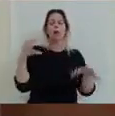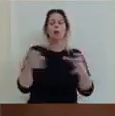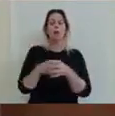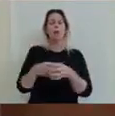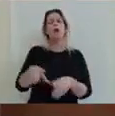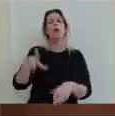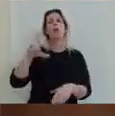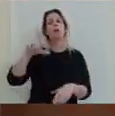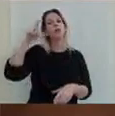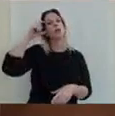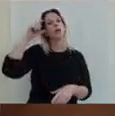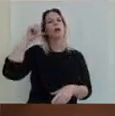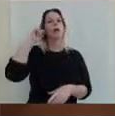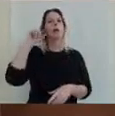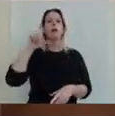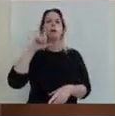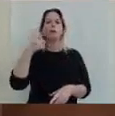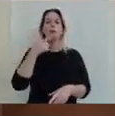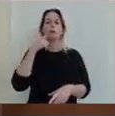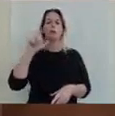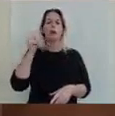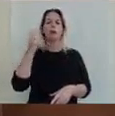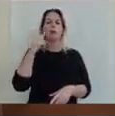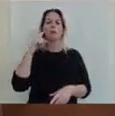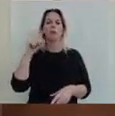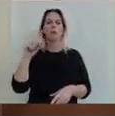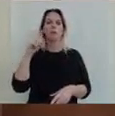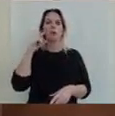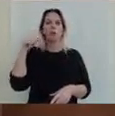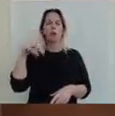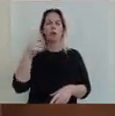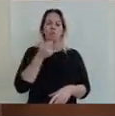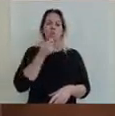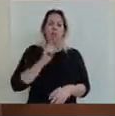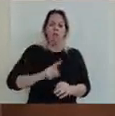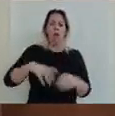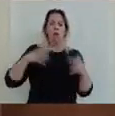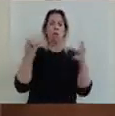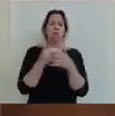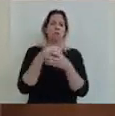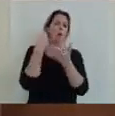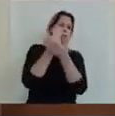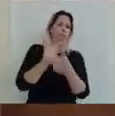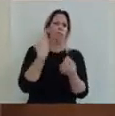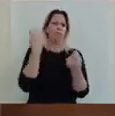el funcionamiento del Consejo Deliberante. Gracias, señora Presidenta.